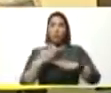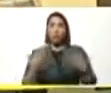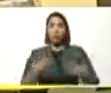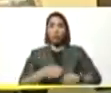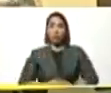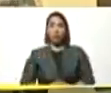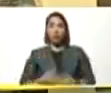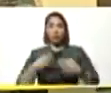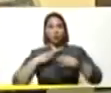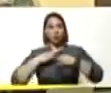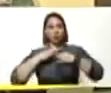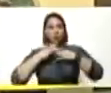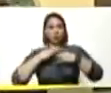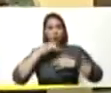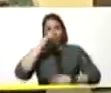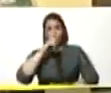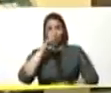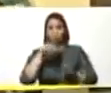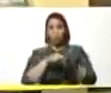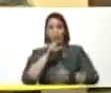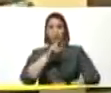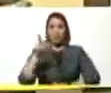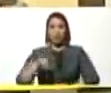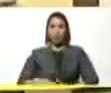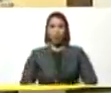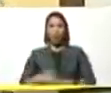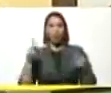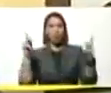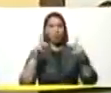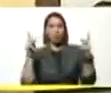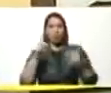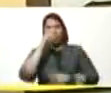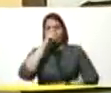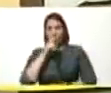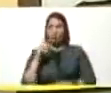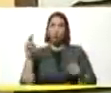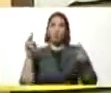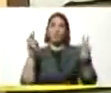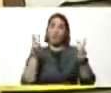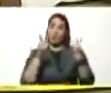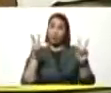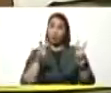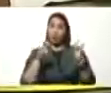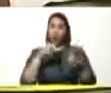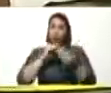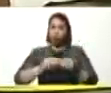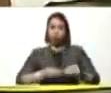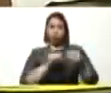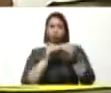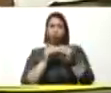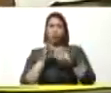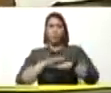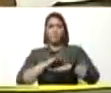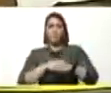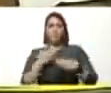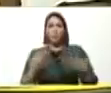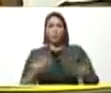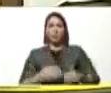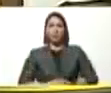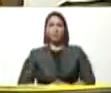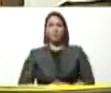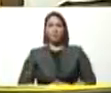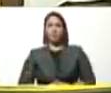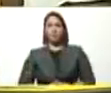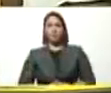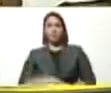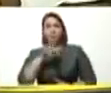se viste de gala en este 2022, este año próspero, este año victorioso, este año de recuperación, porque va a su